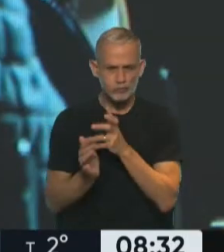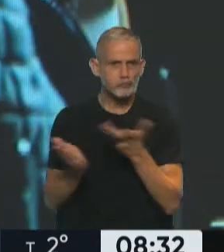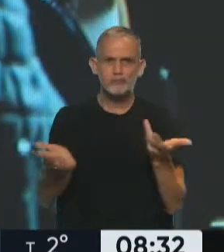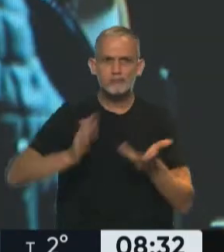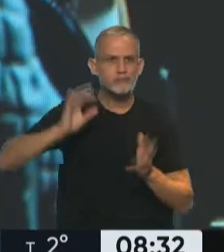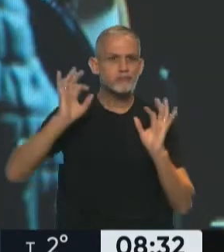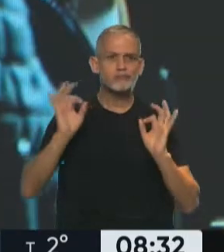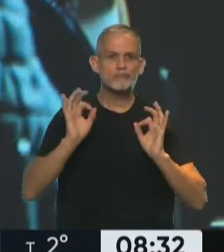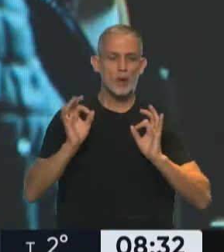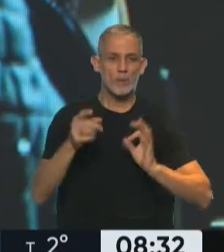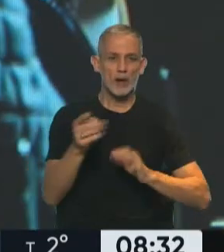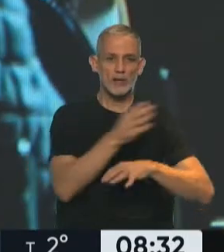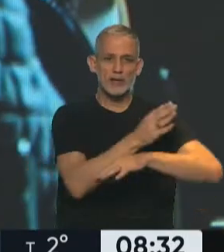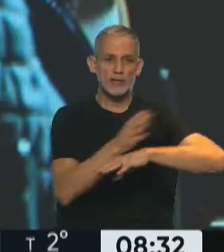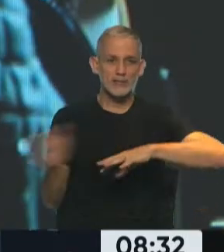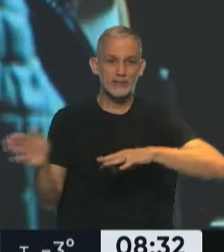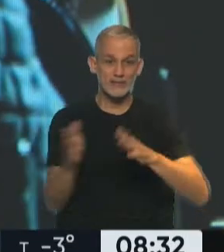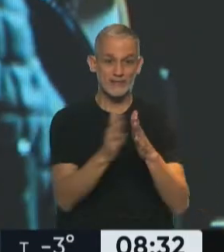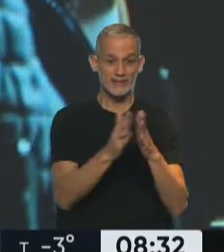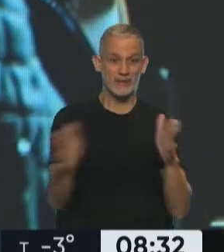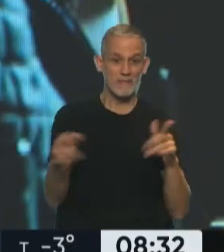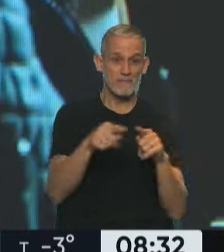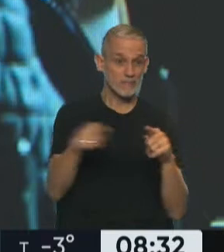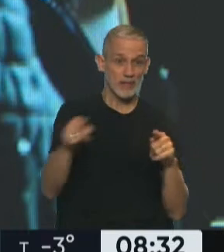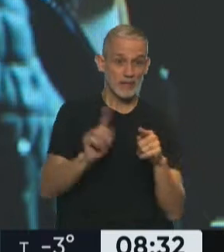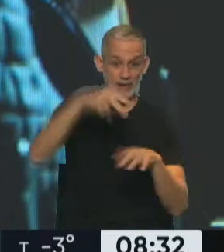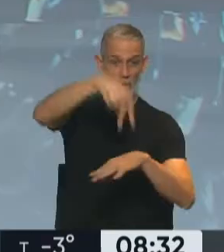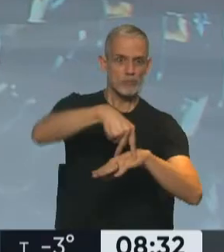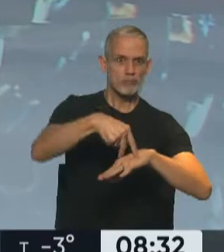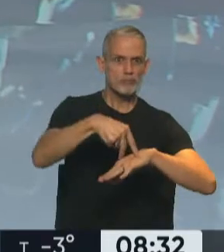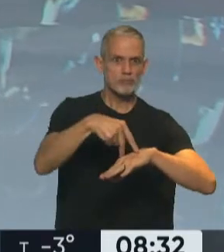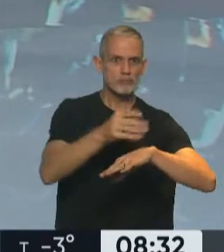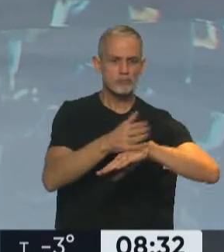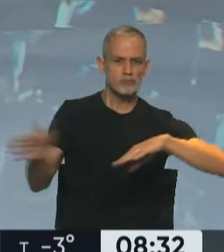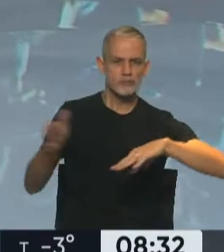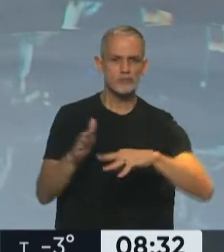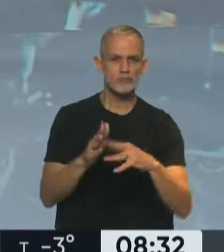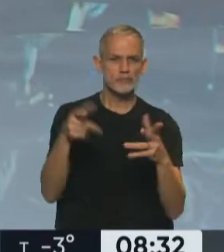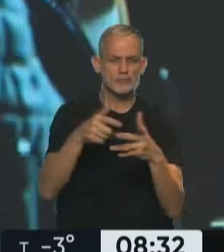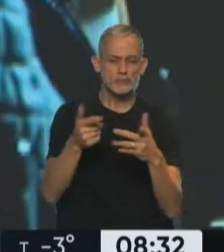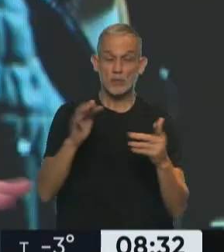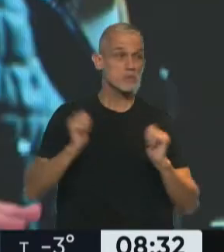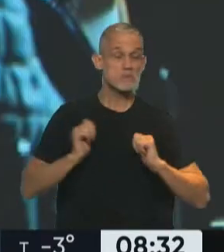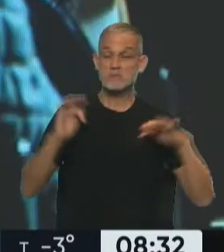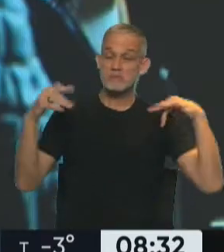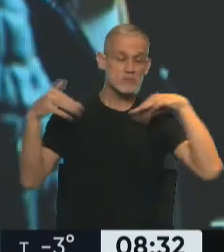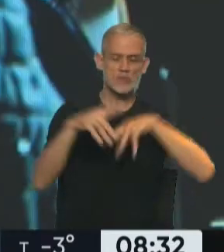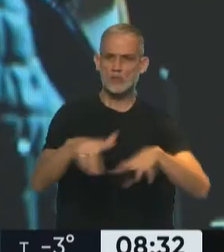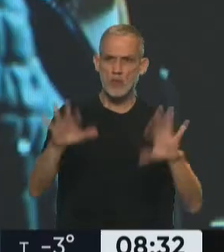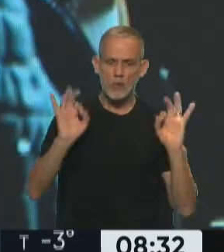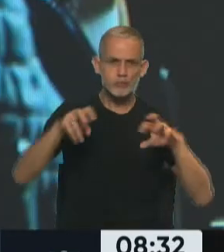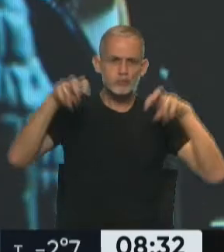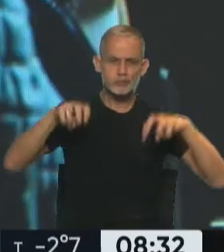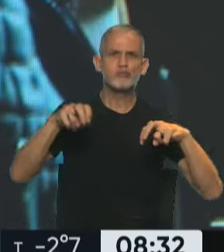te ocurra, un arpa había también, percusión, todo arriba del escenario. Bien. Llegás, se apaga, bueno, se completa la platea, empieza el